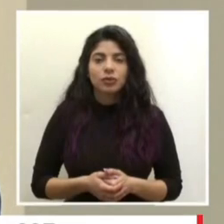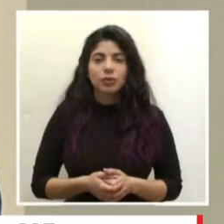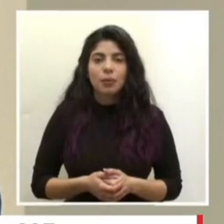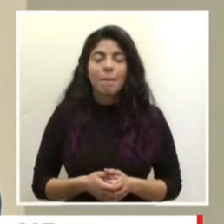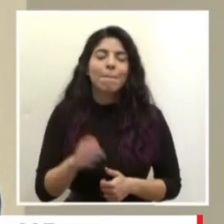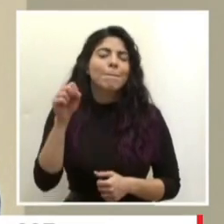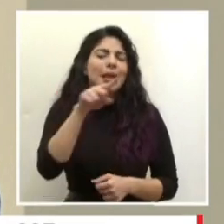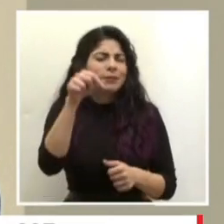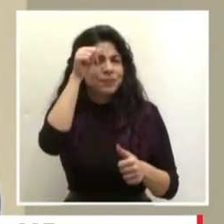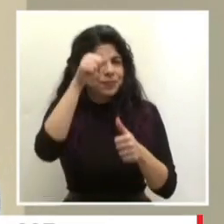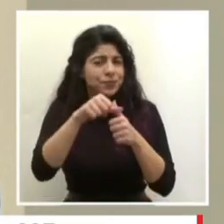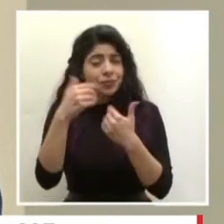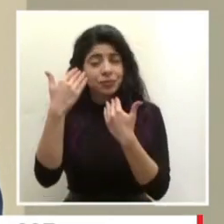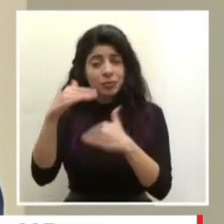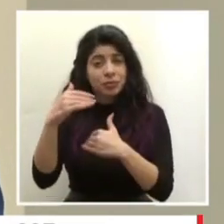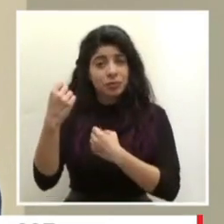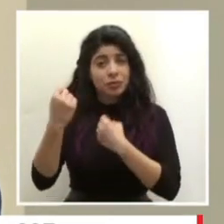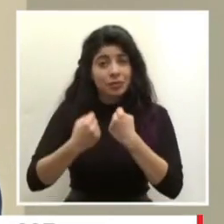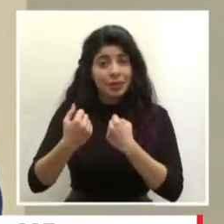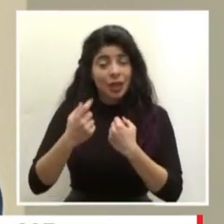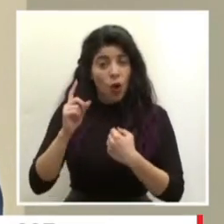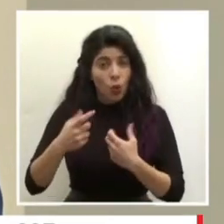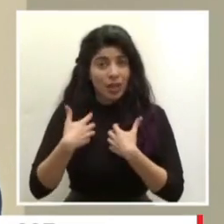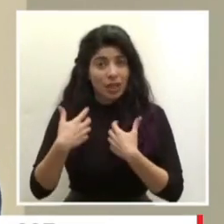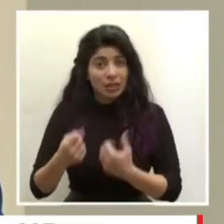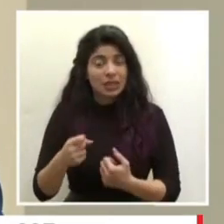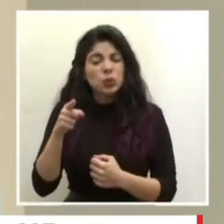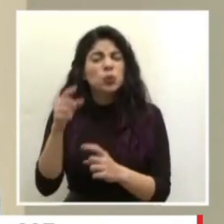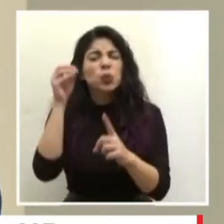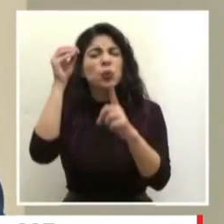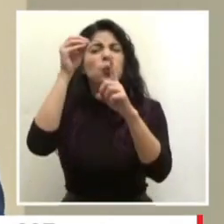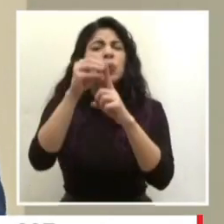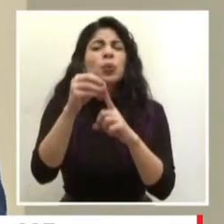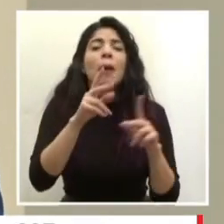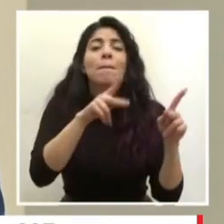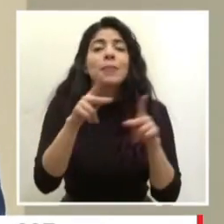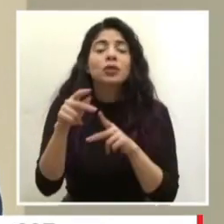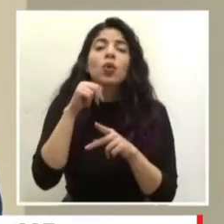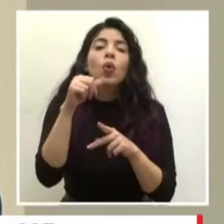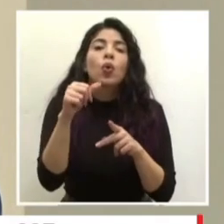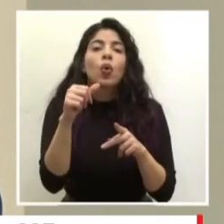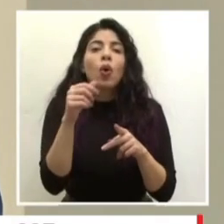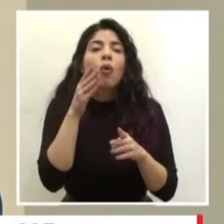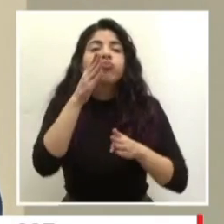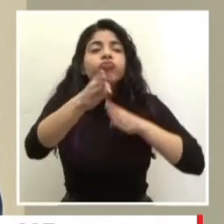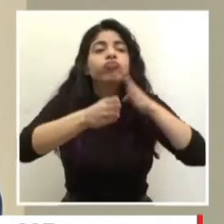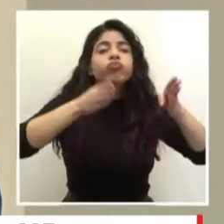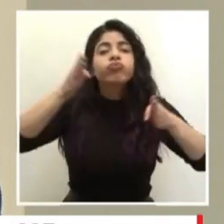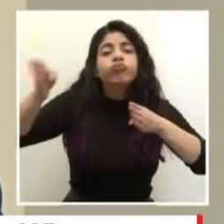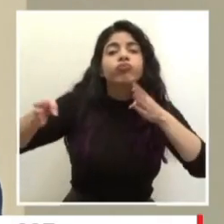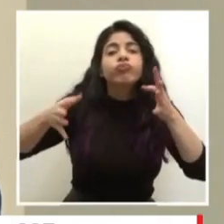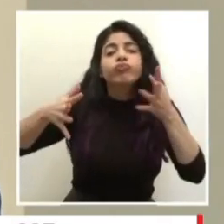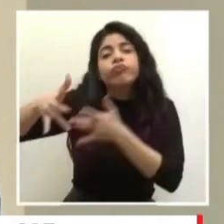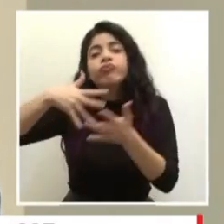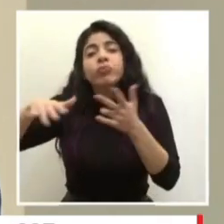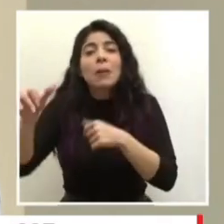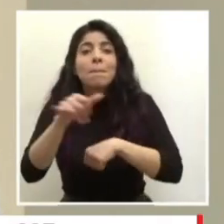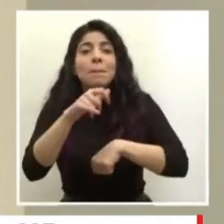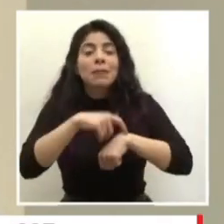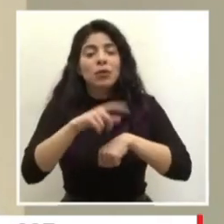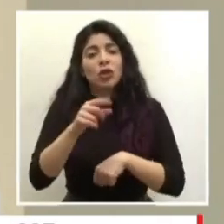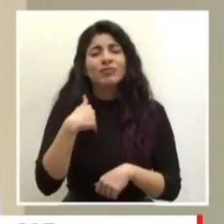sí, recordemos que la restricción vehicular sanitaria lo que busca es que no se conglomeren, que no vayan a muchos lugares justamente al mismo tiempo. Yo